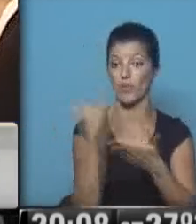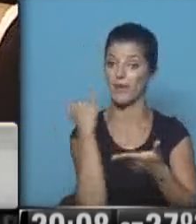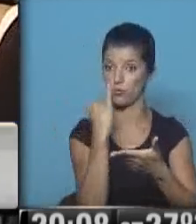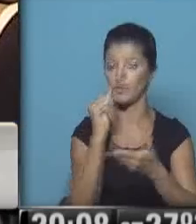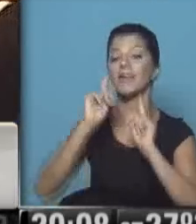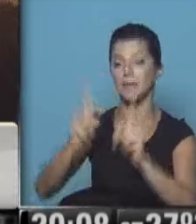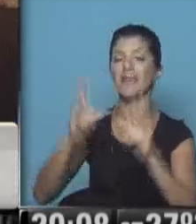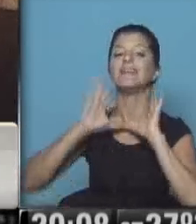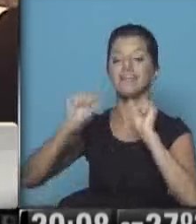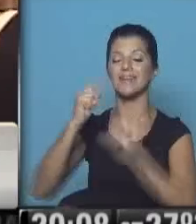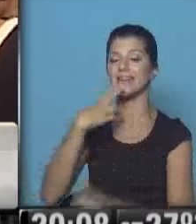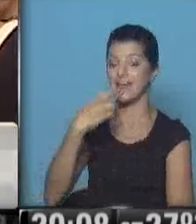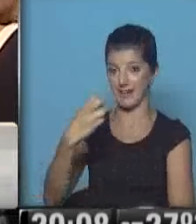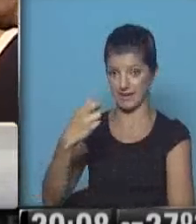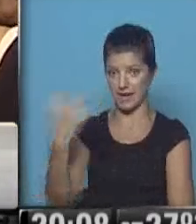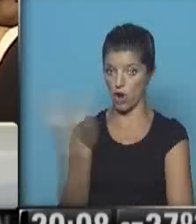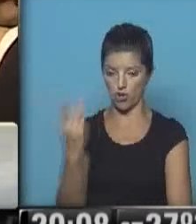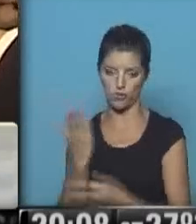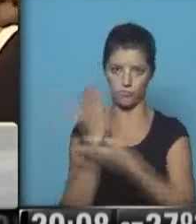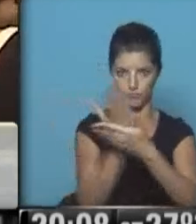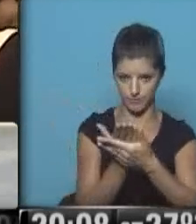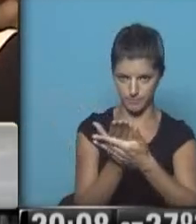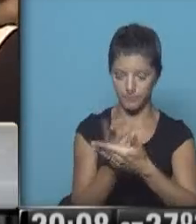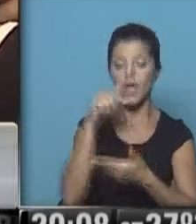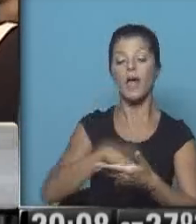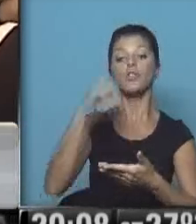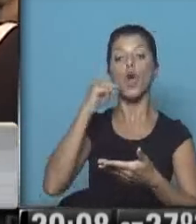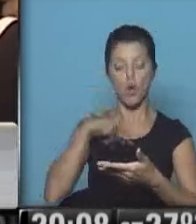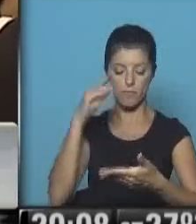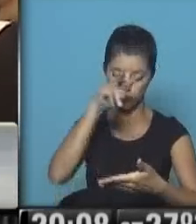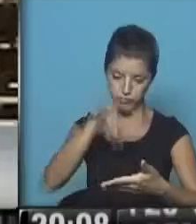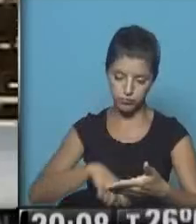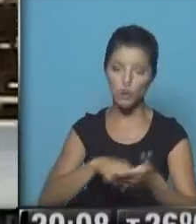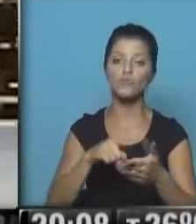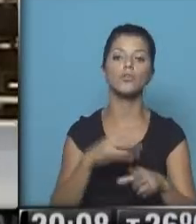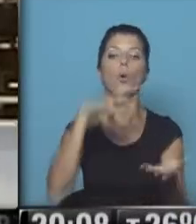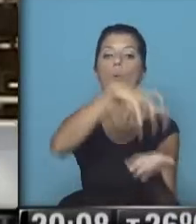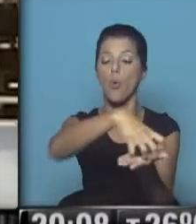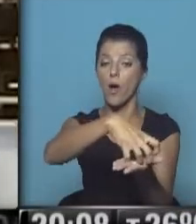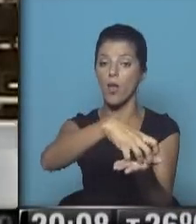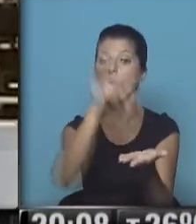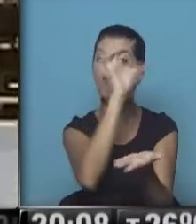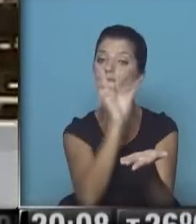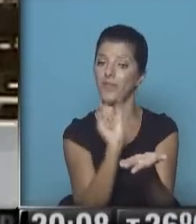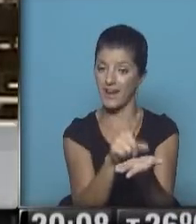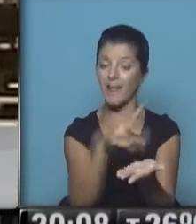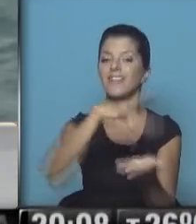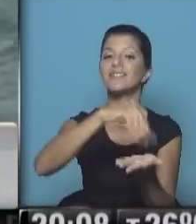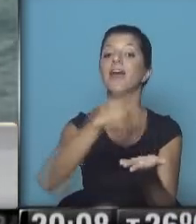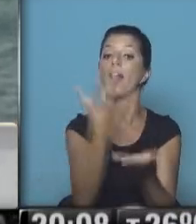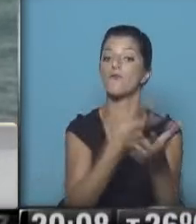de energía Mariana matraca gonela remitió el expediente a un juzgado Federal de Río Grande en tierra del